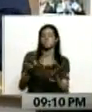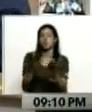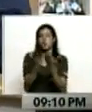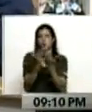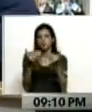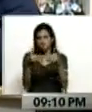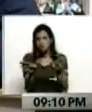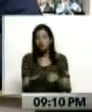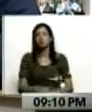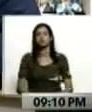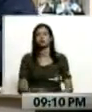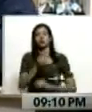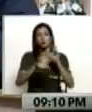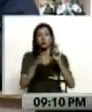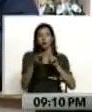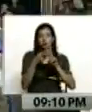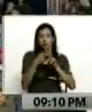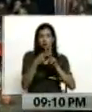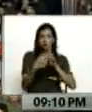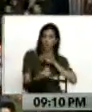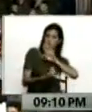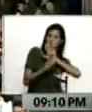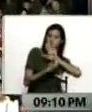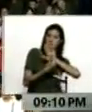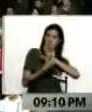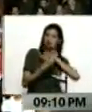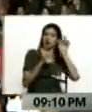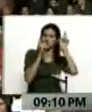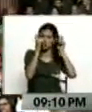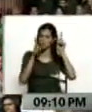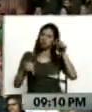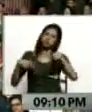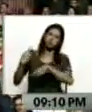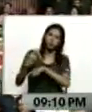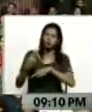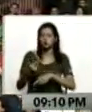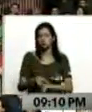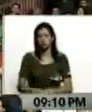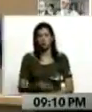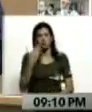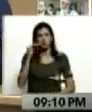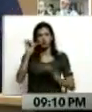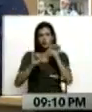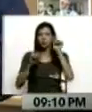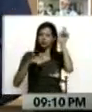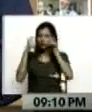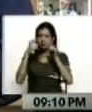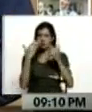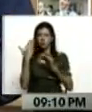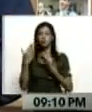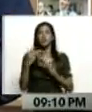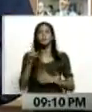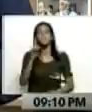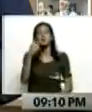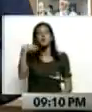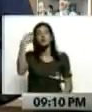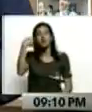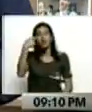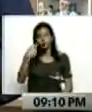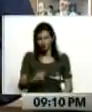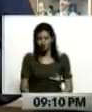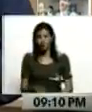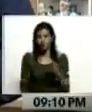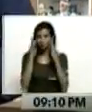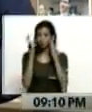numeral contraataque numeral contraataque chavista vamos a escuchar comandante Hugo Chávez con el